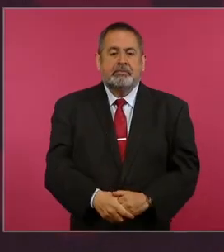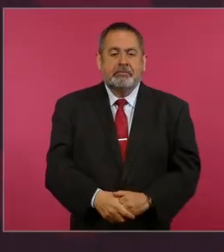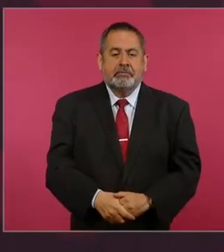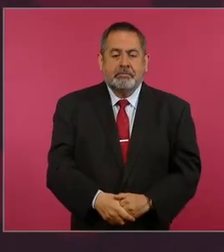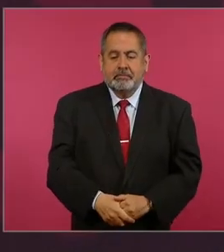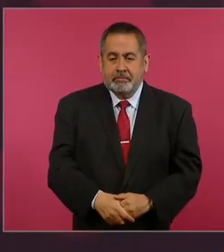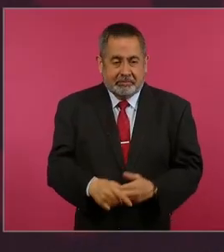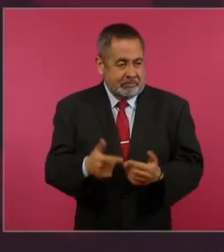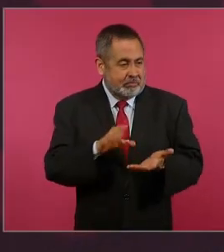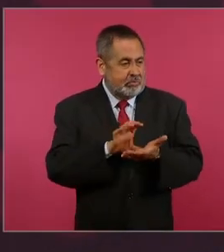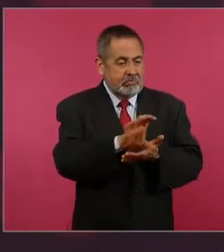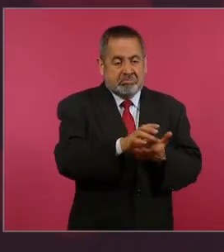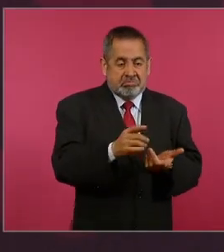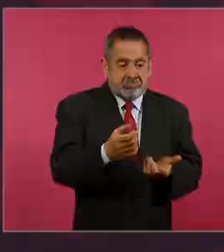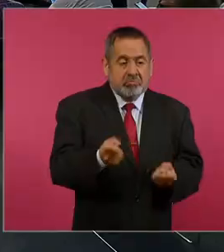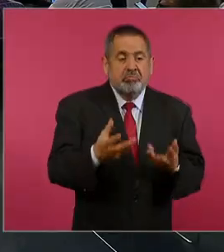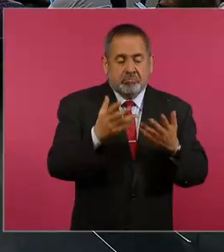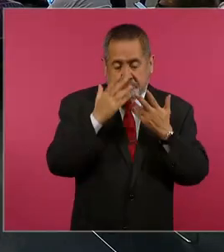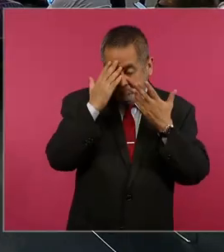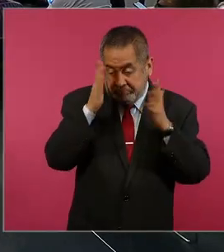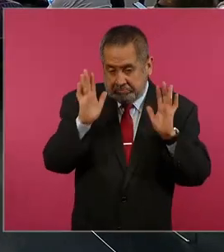¿Quién sabe cuánto están cobrando